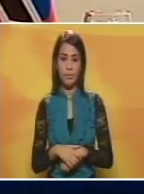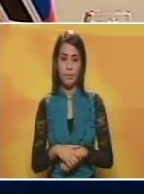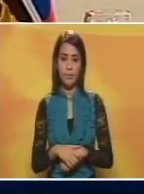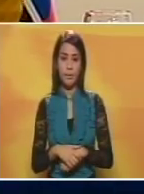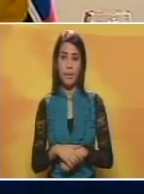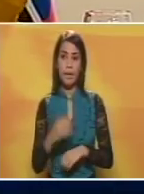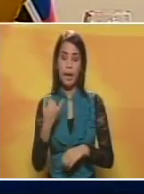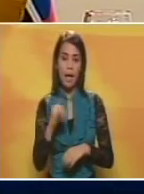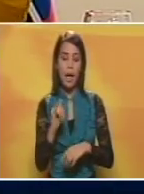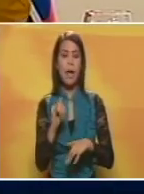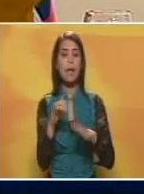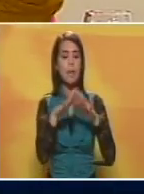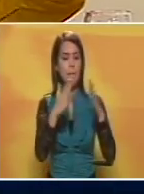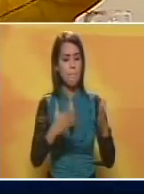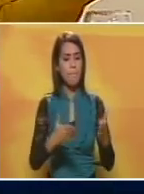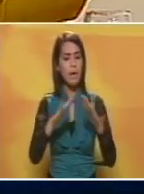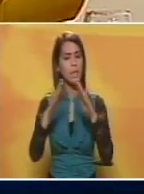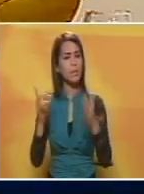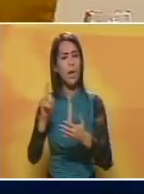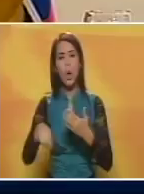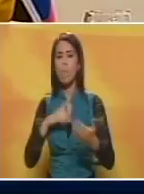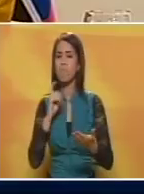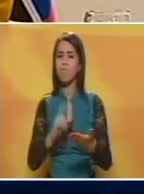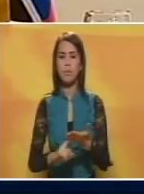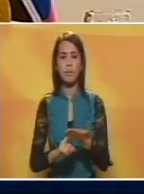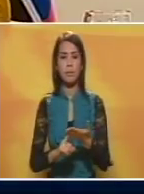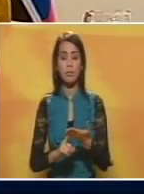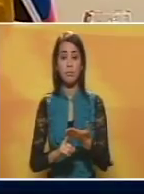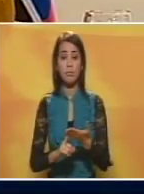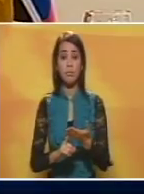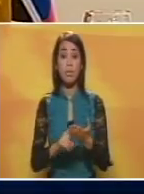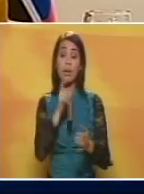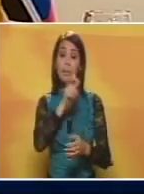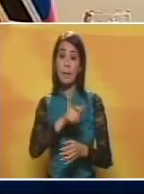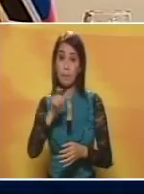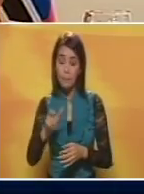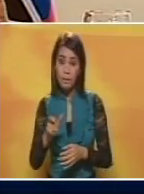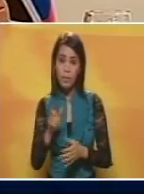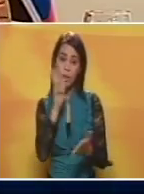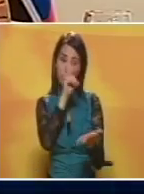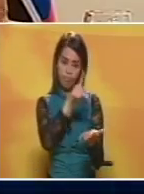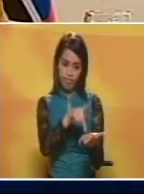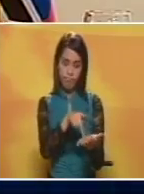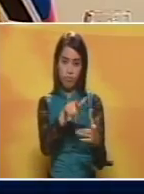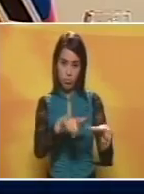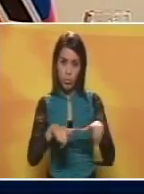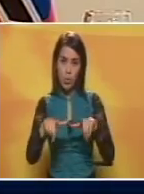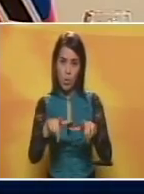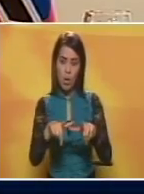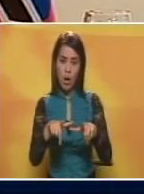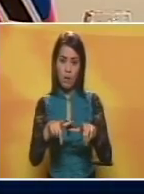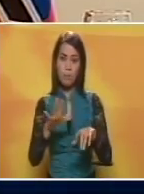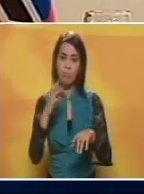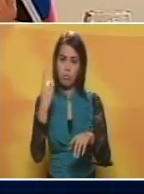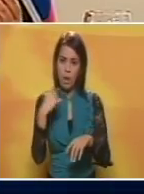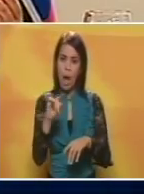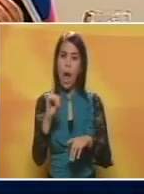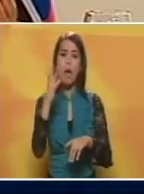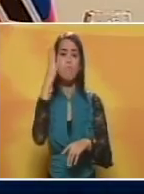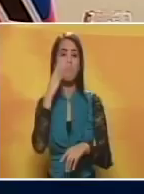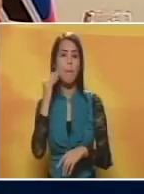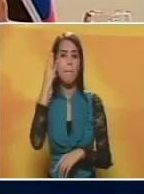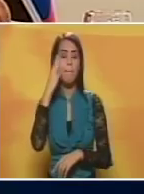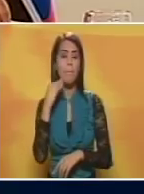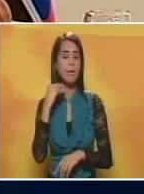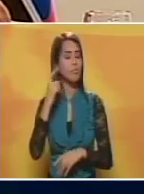la mesa, la herradura completa, de manera tal que las personas que vayan a esos centros de votación tienen la